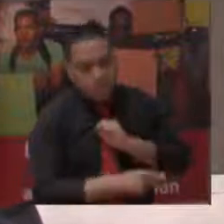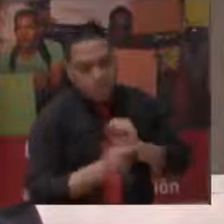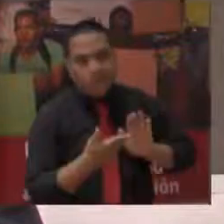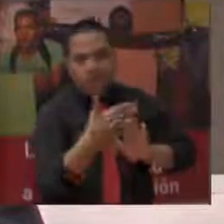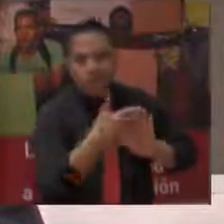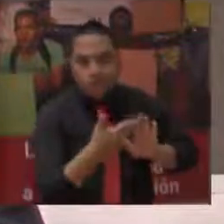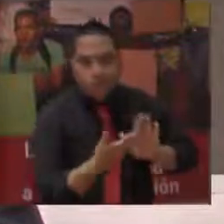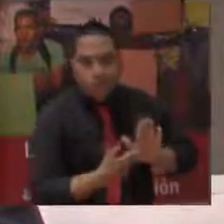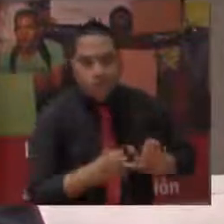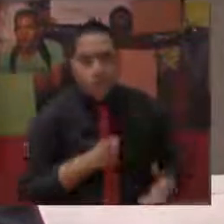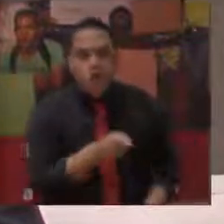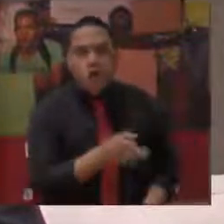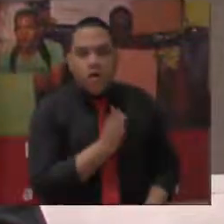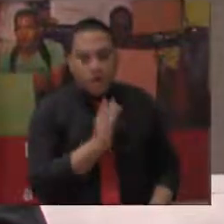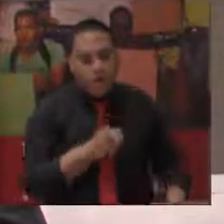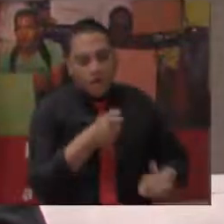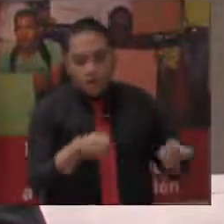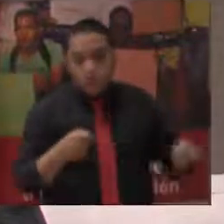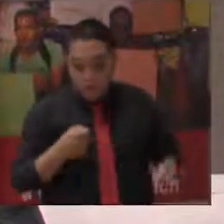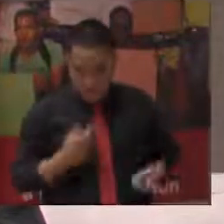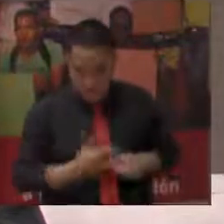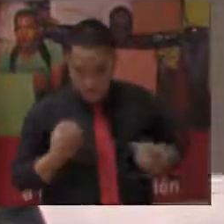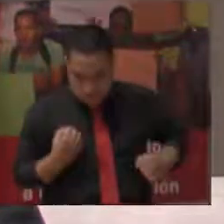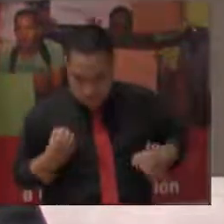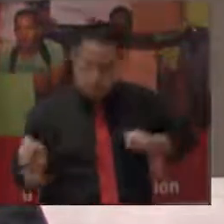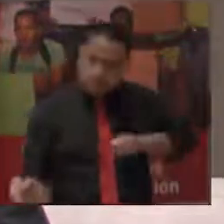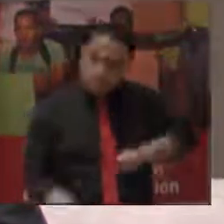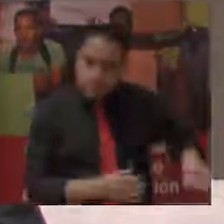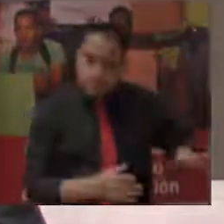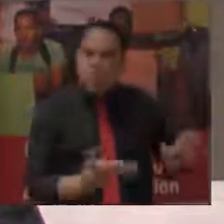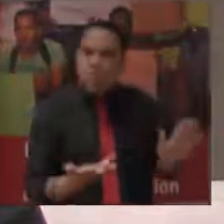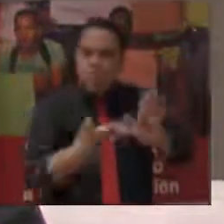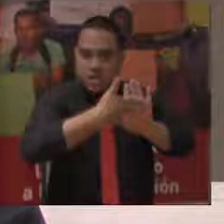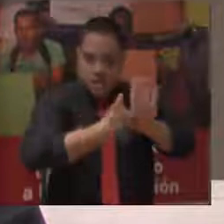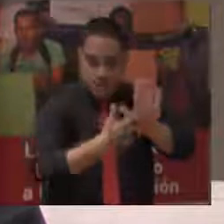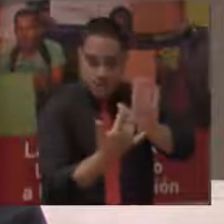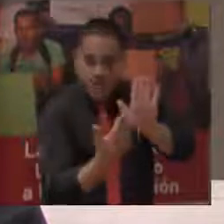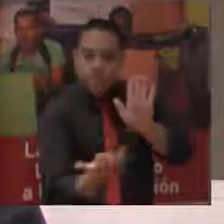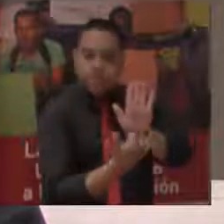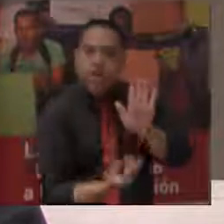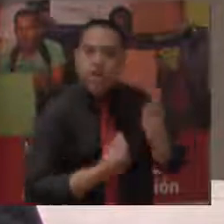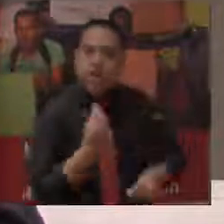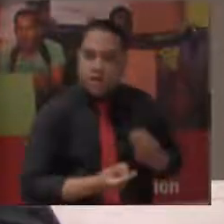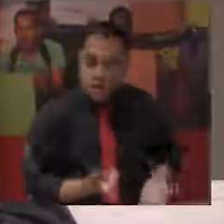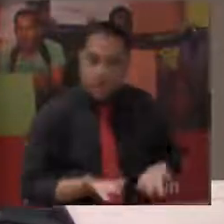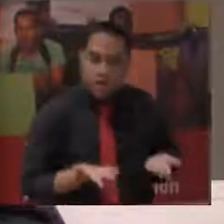contra de los desmovilizados y los participantes en el proceso de reintegración, que se beneficiarían